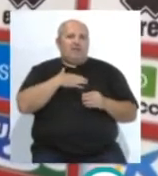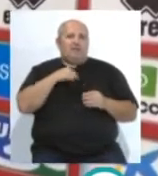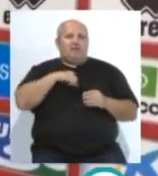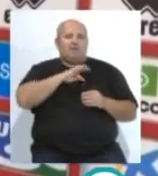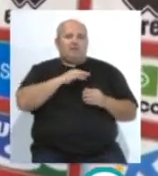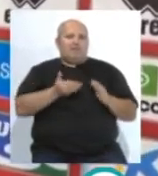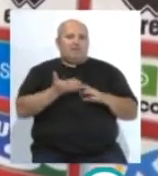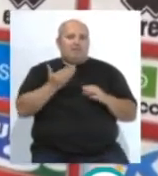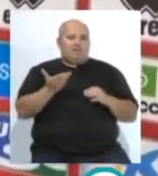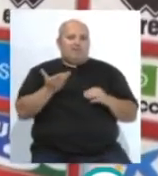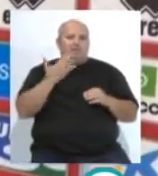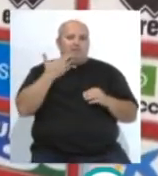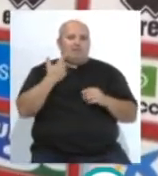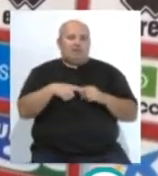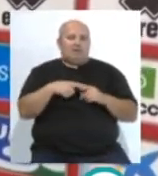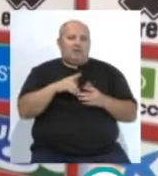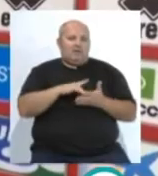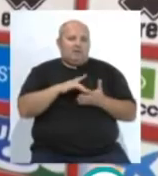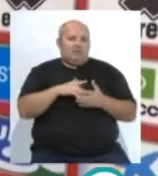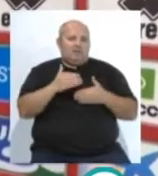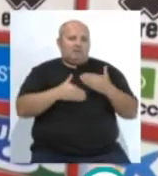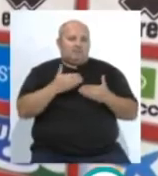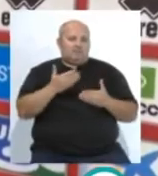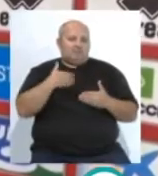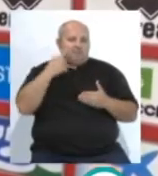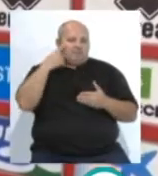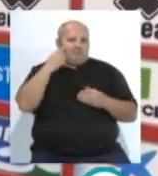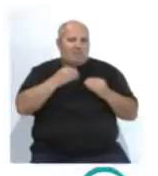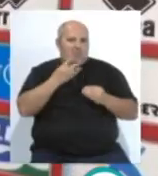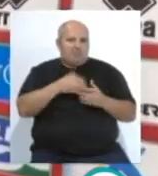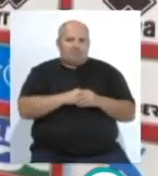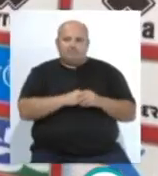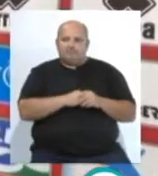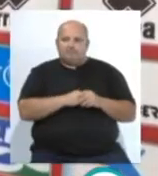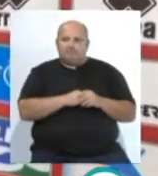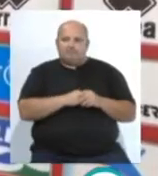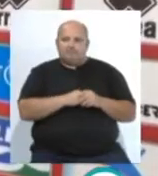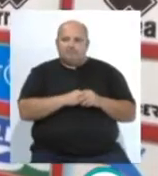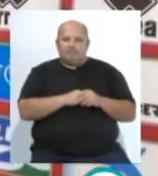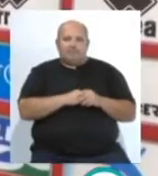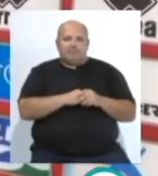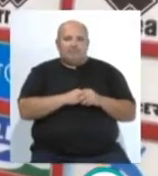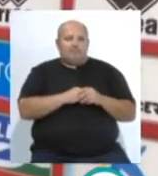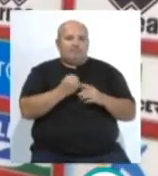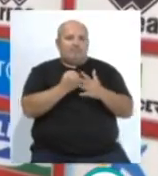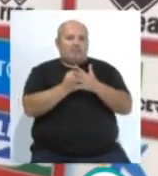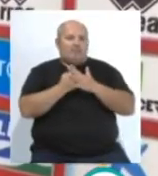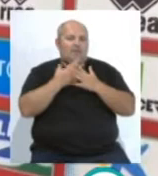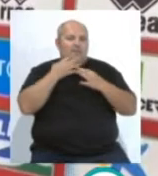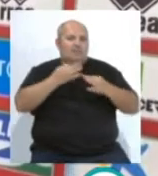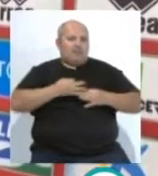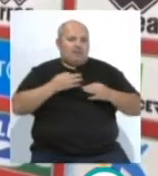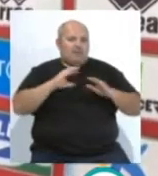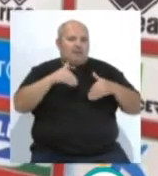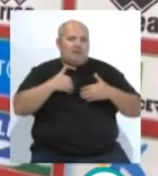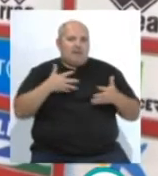merecido un poquito más, pero bueno, tal y como se han dado los acontecimientos, creo que se puede dar por bueno. Pues nada, que nos arropen como lo hacen siempre, que